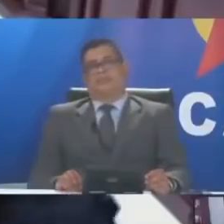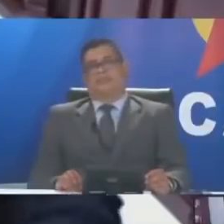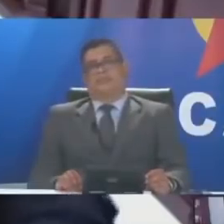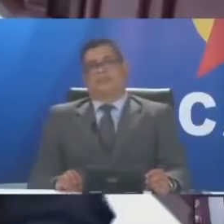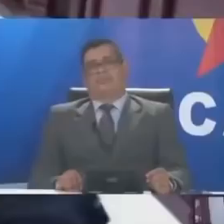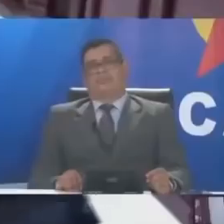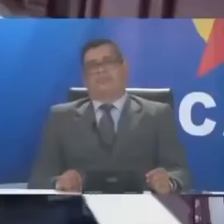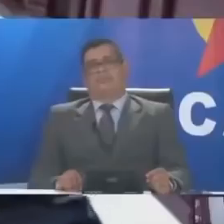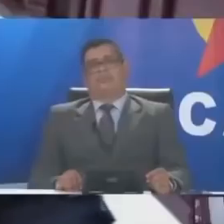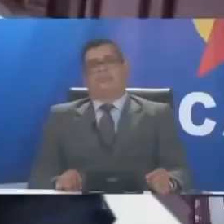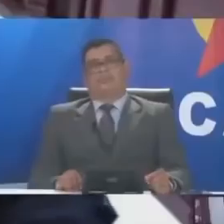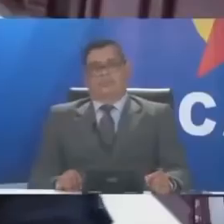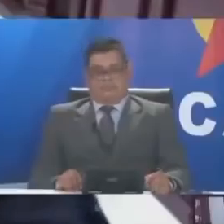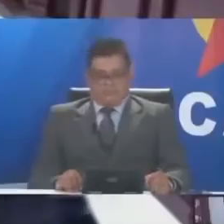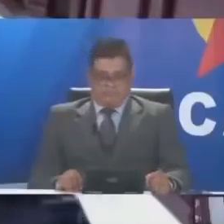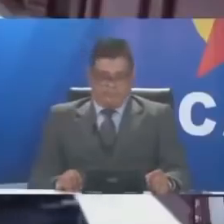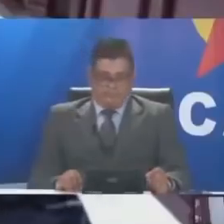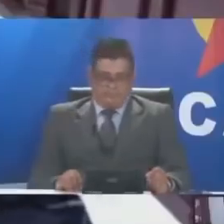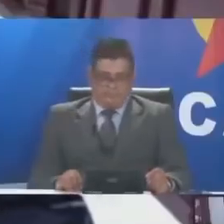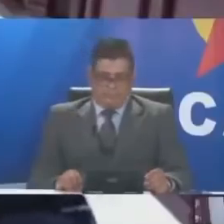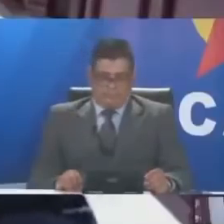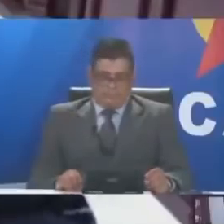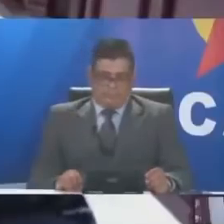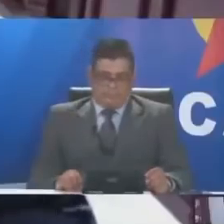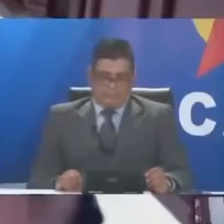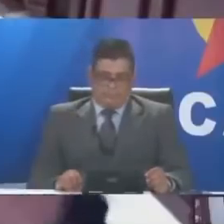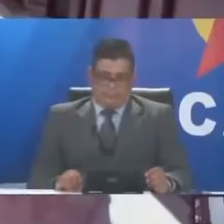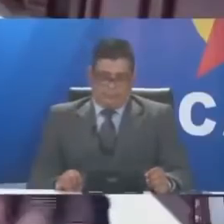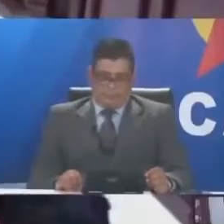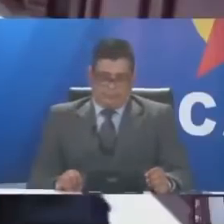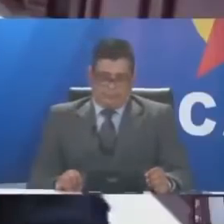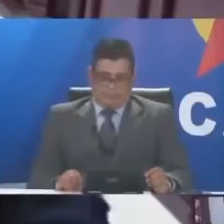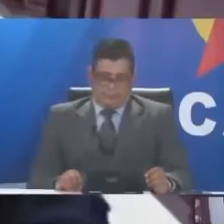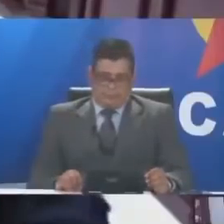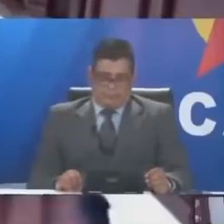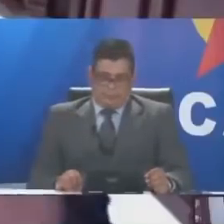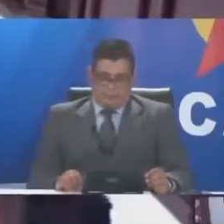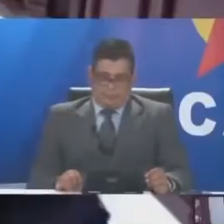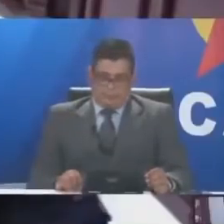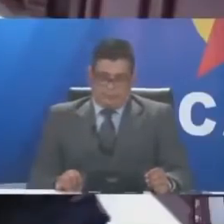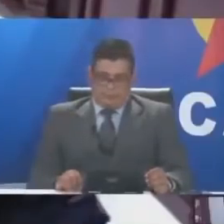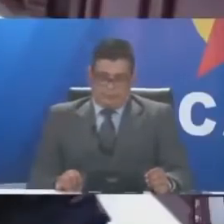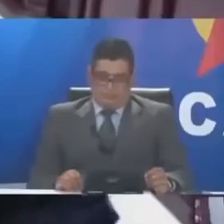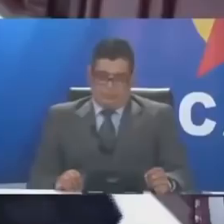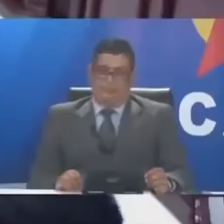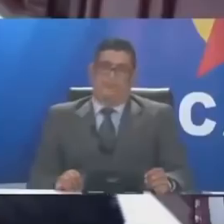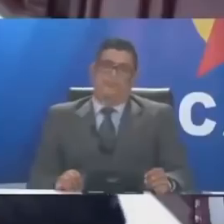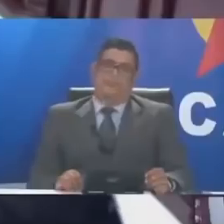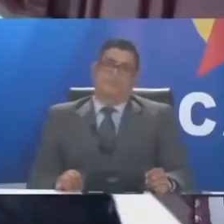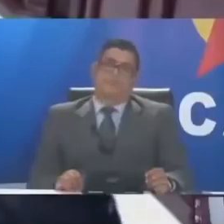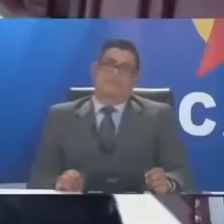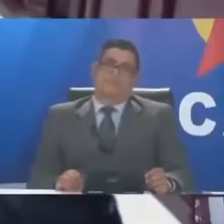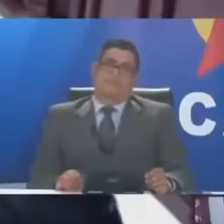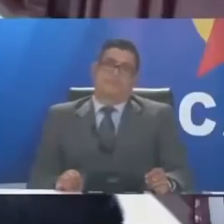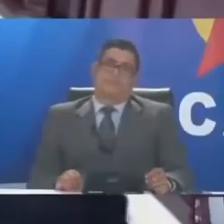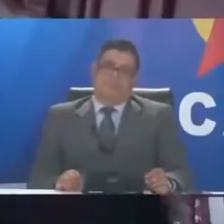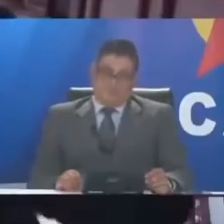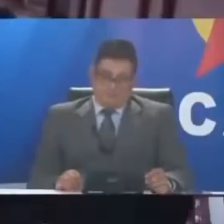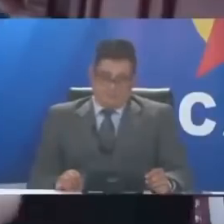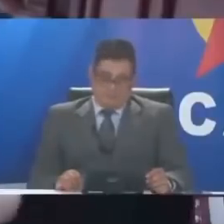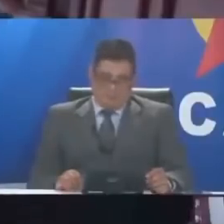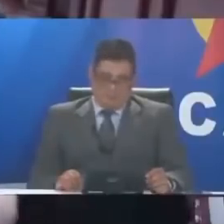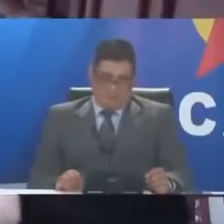hablaba como un niño pensaba como un niño de actuado como niños pero el queso el tiempo pues ya no puedo hacer ni uniendo recomendaciones